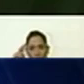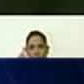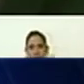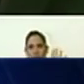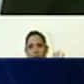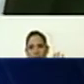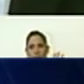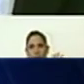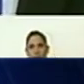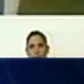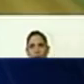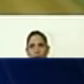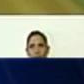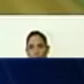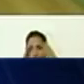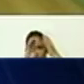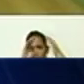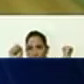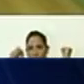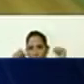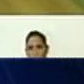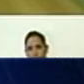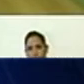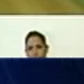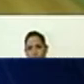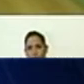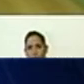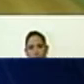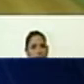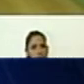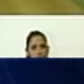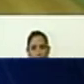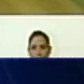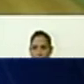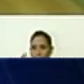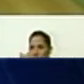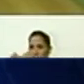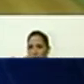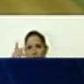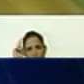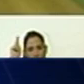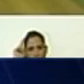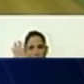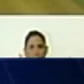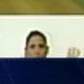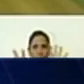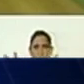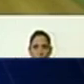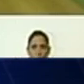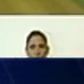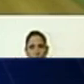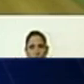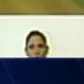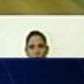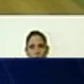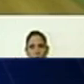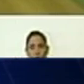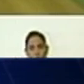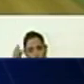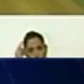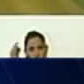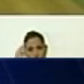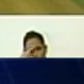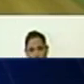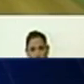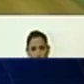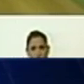6. Embajadores, la mayoría de ellos acreditados ante el Perú, 18. Cónsules honorarios, fíjense